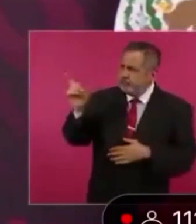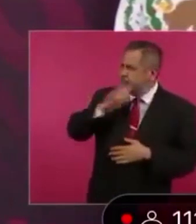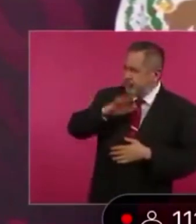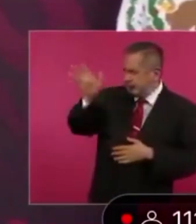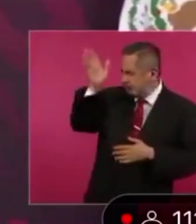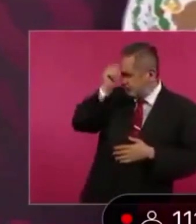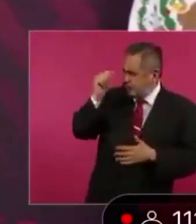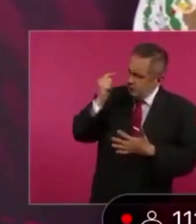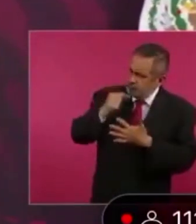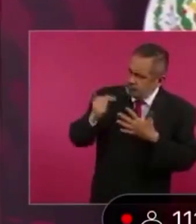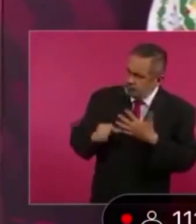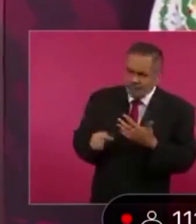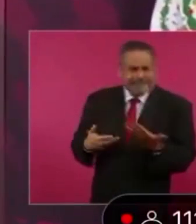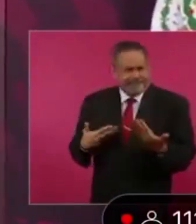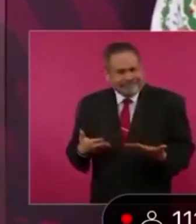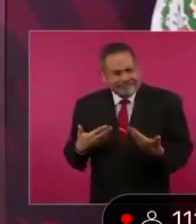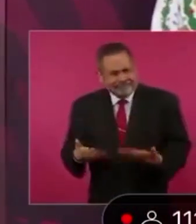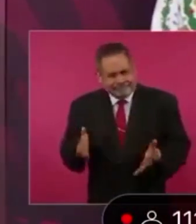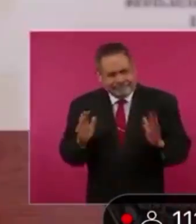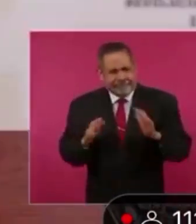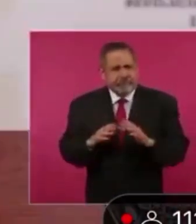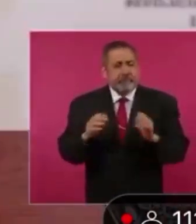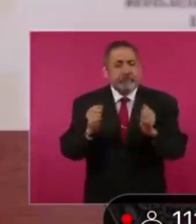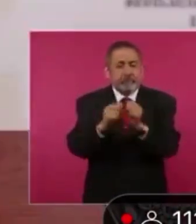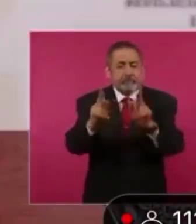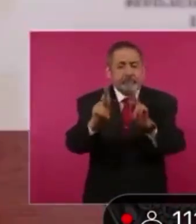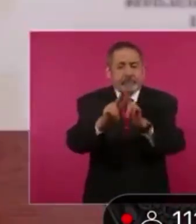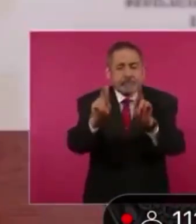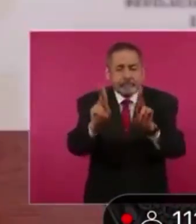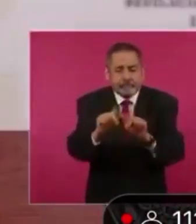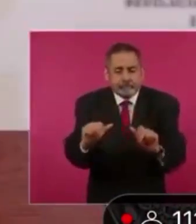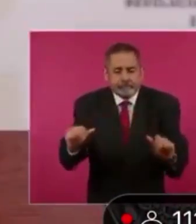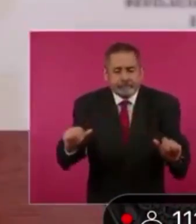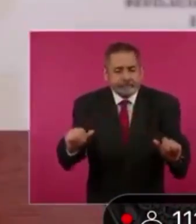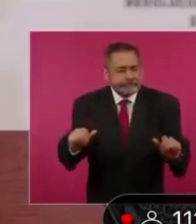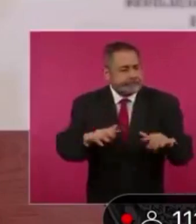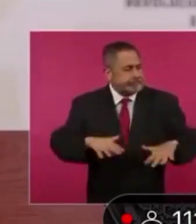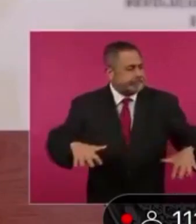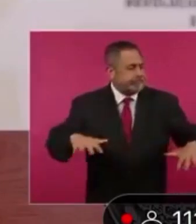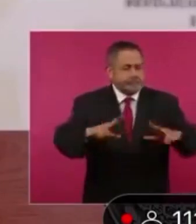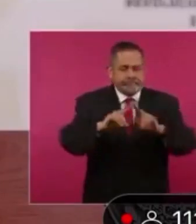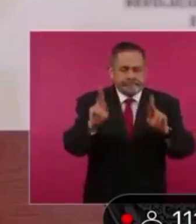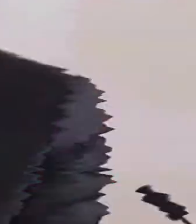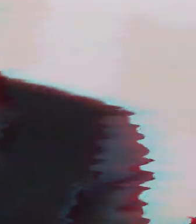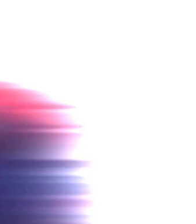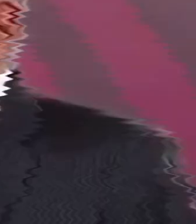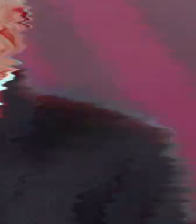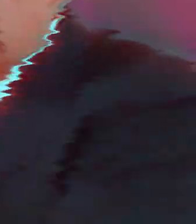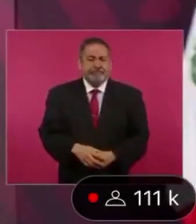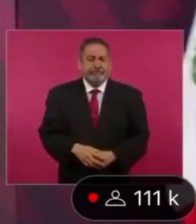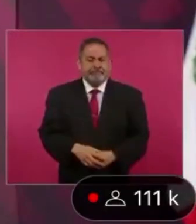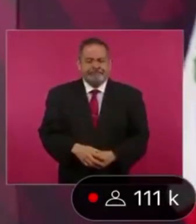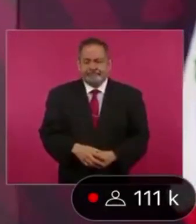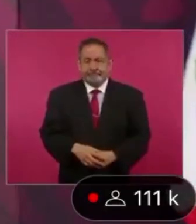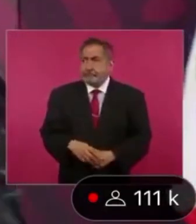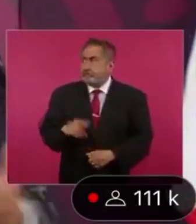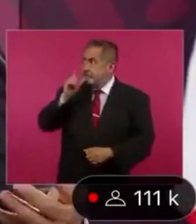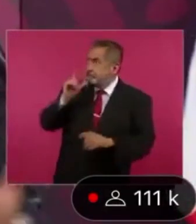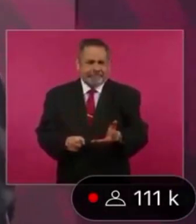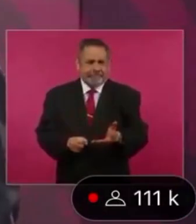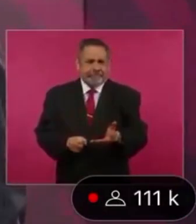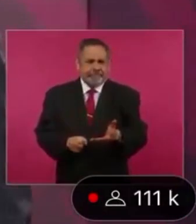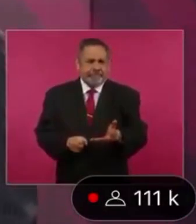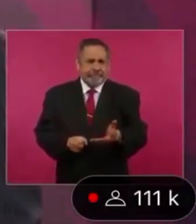El presidente mexicano López Obrador prometió que no habrá fallas en la electricidad en la elección del 2 de junio. No va a haber apagones